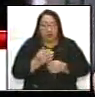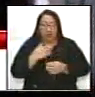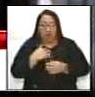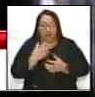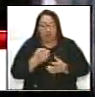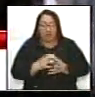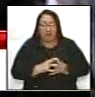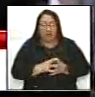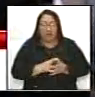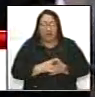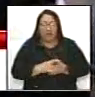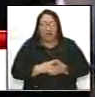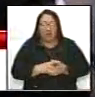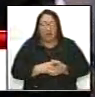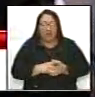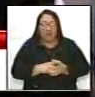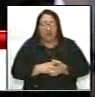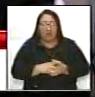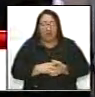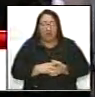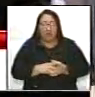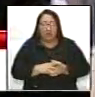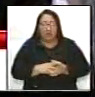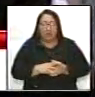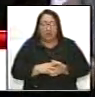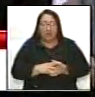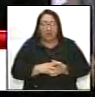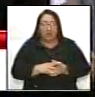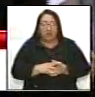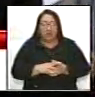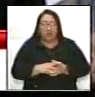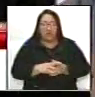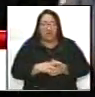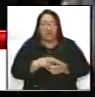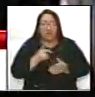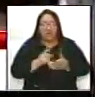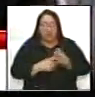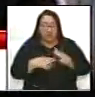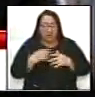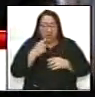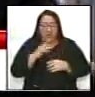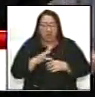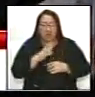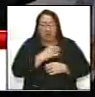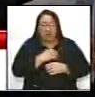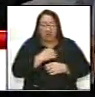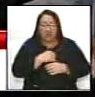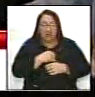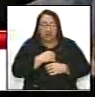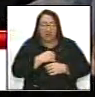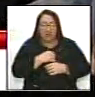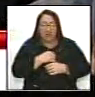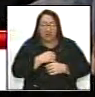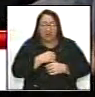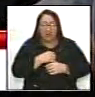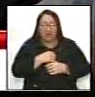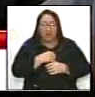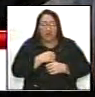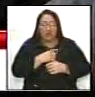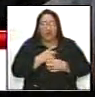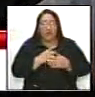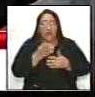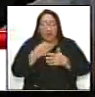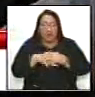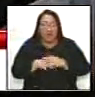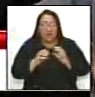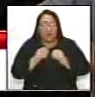quiero hacer un pedido, presidente, para que el señor ministro del Interior,